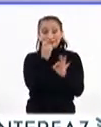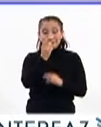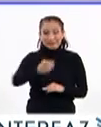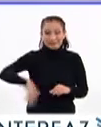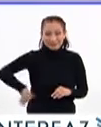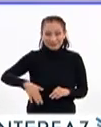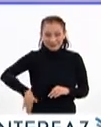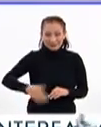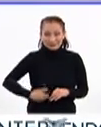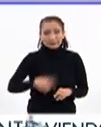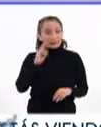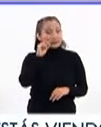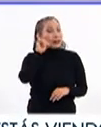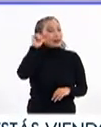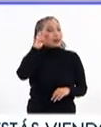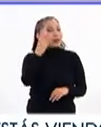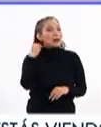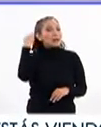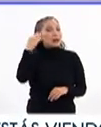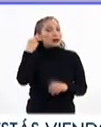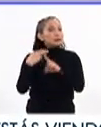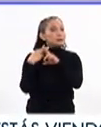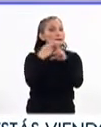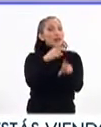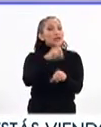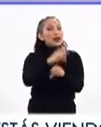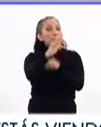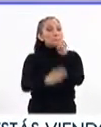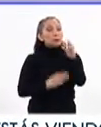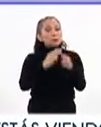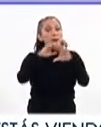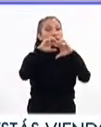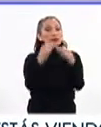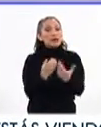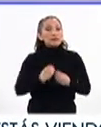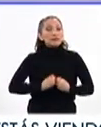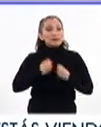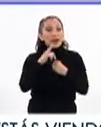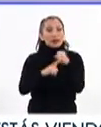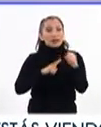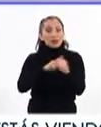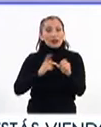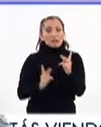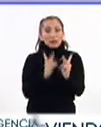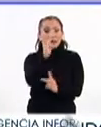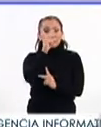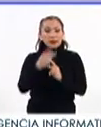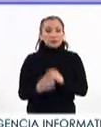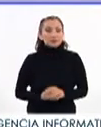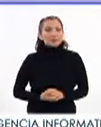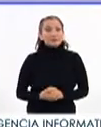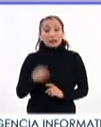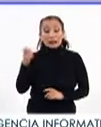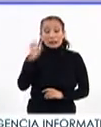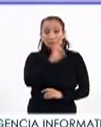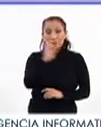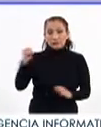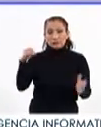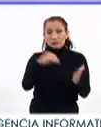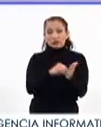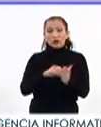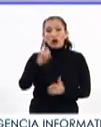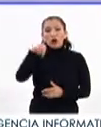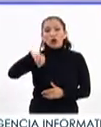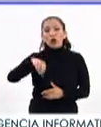nos acabas de presentar, y es que ayer, 3 de marzo, conmemoramos el Día Mundial de la Vida Silvestre. Esta fecha fue instaurada